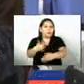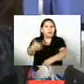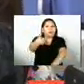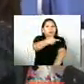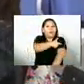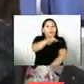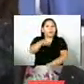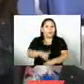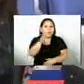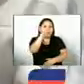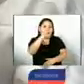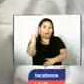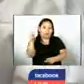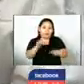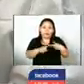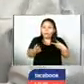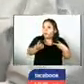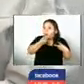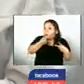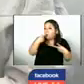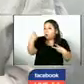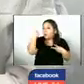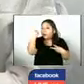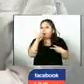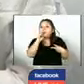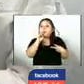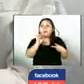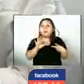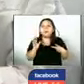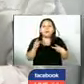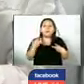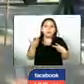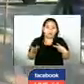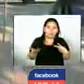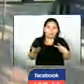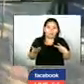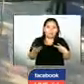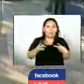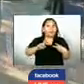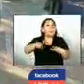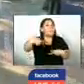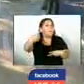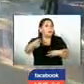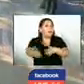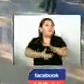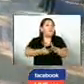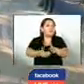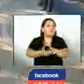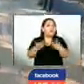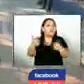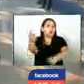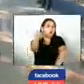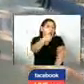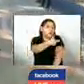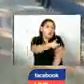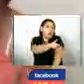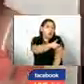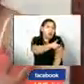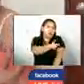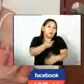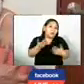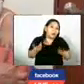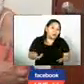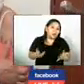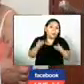nuestro país otro dato que es importante mencionar es que el día de mañana se iniciará con la vacunación de las personas